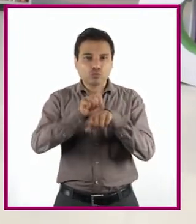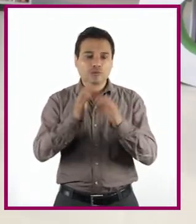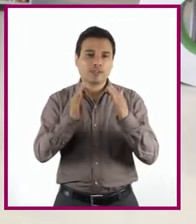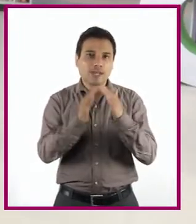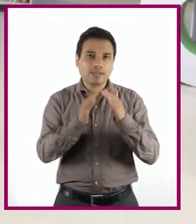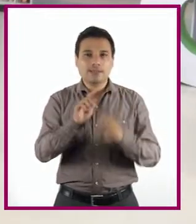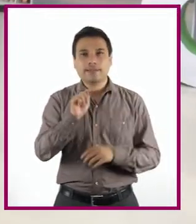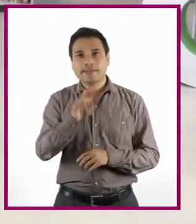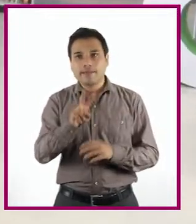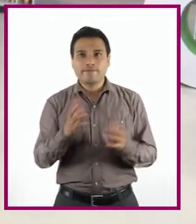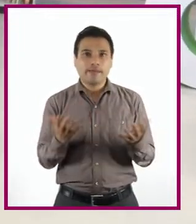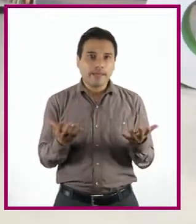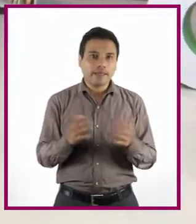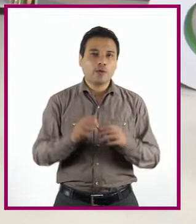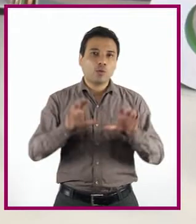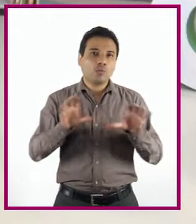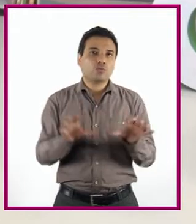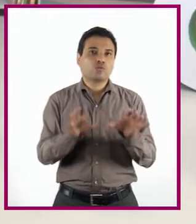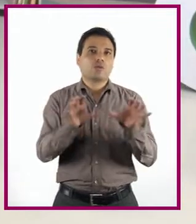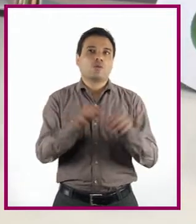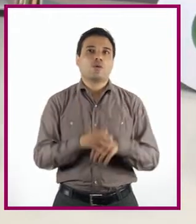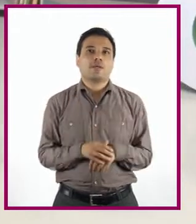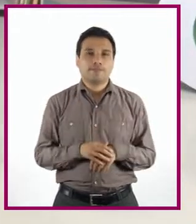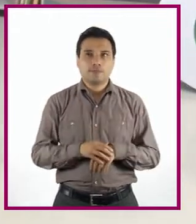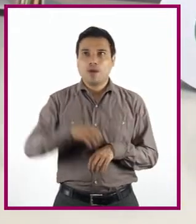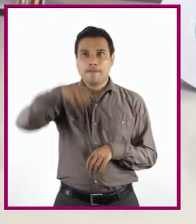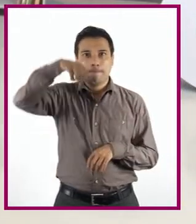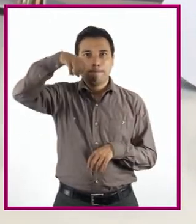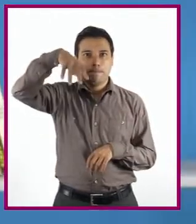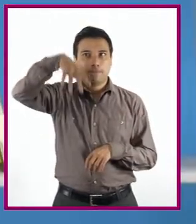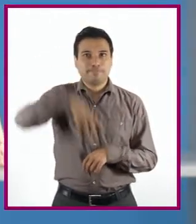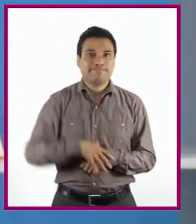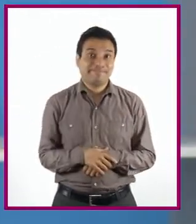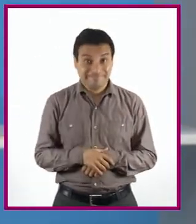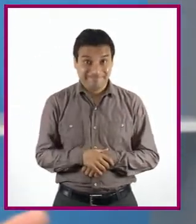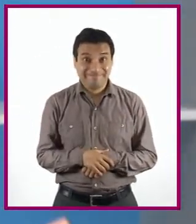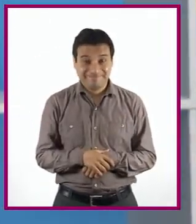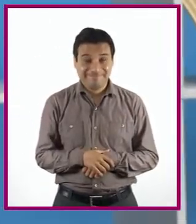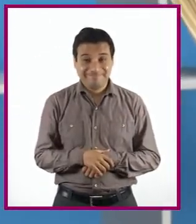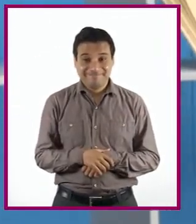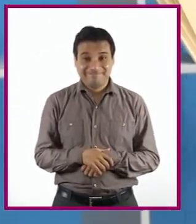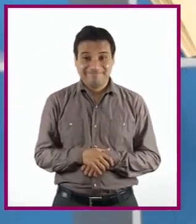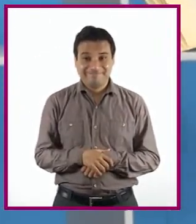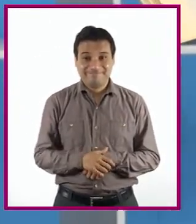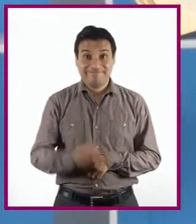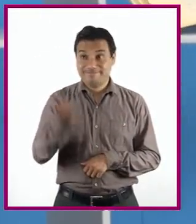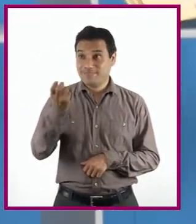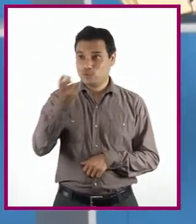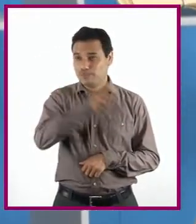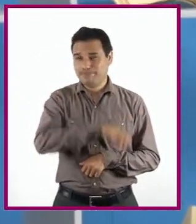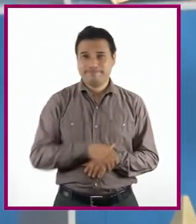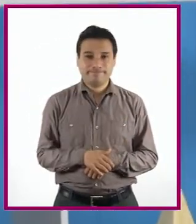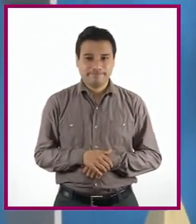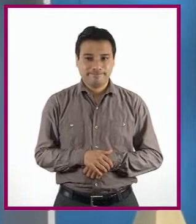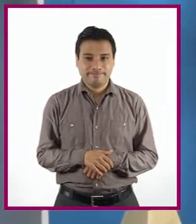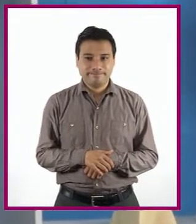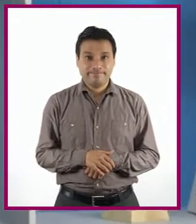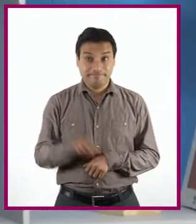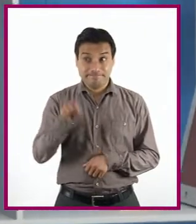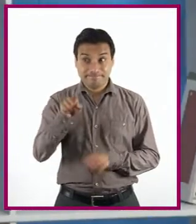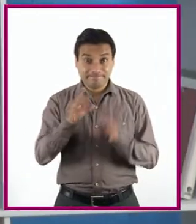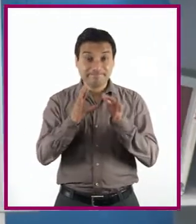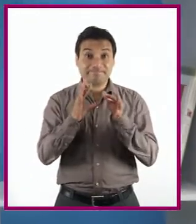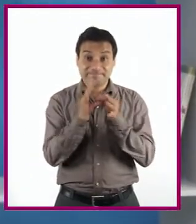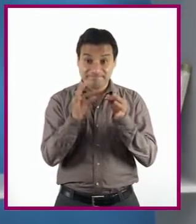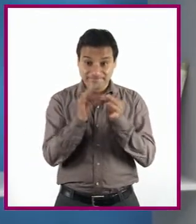encender la televisión, la computadora o el foco de nuestra habitación. En efecto, Nadia, lo que mencionas es